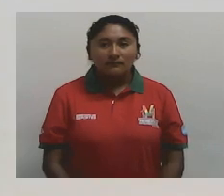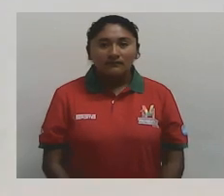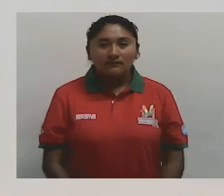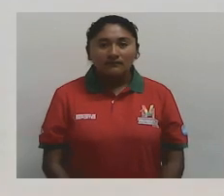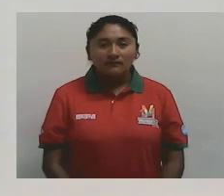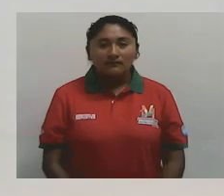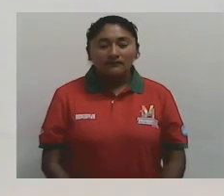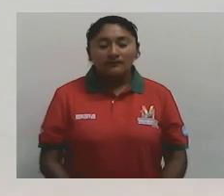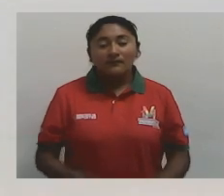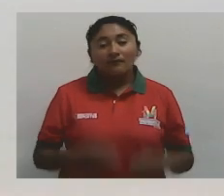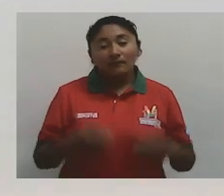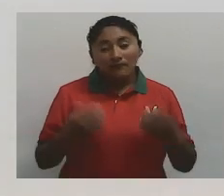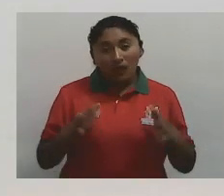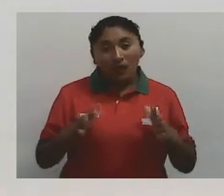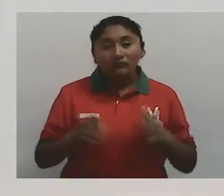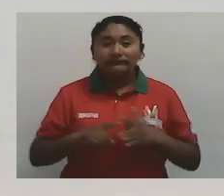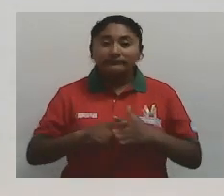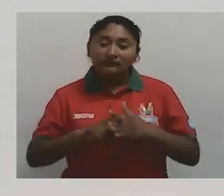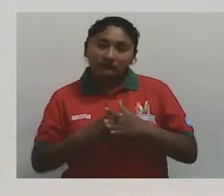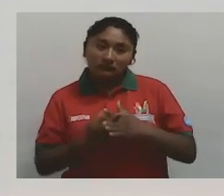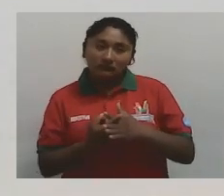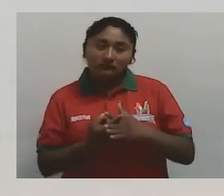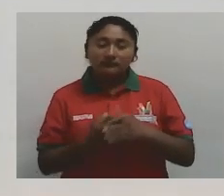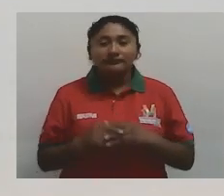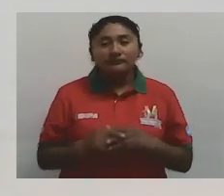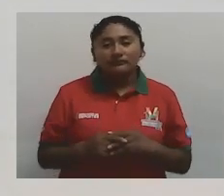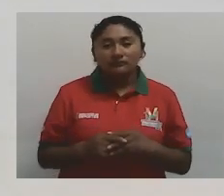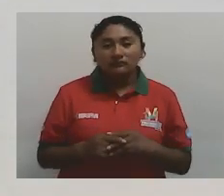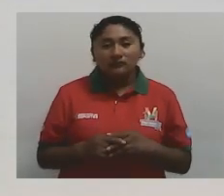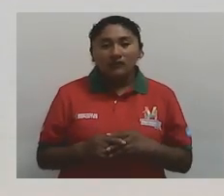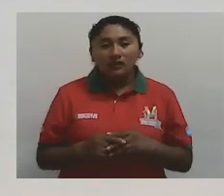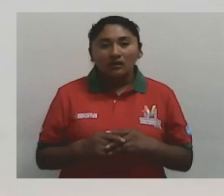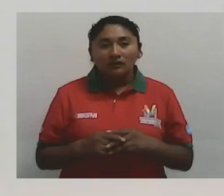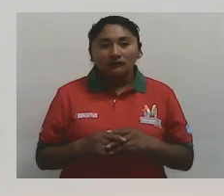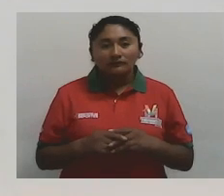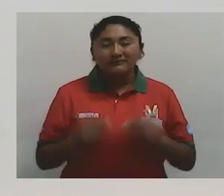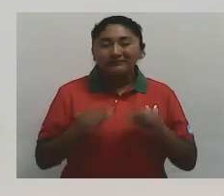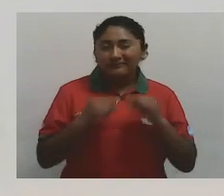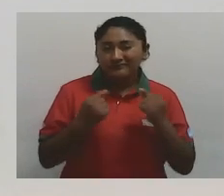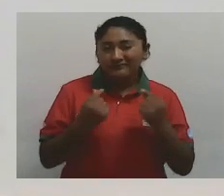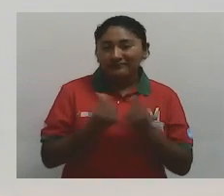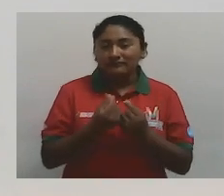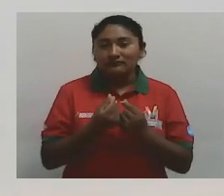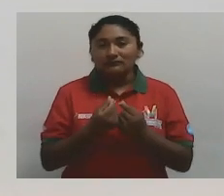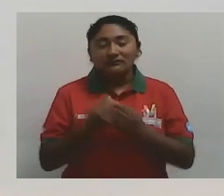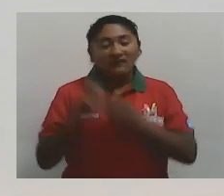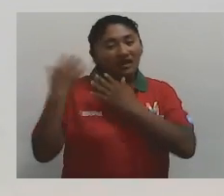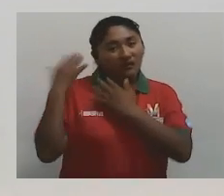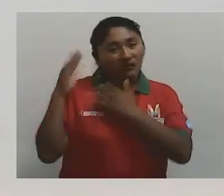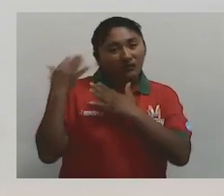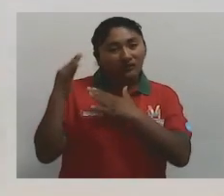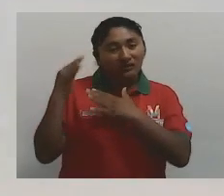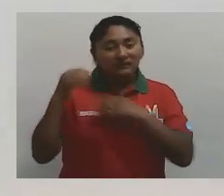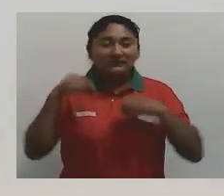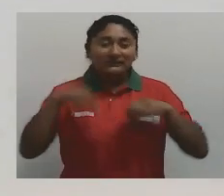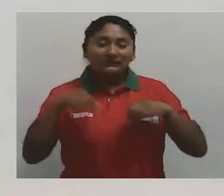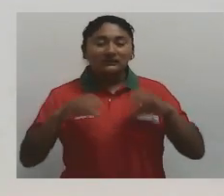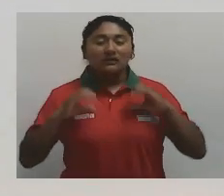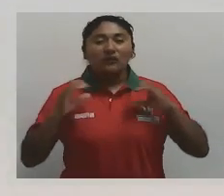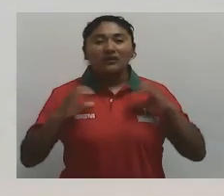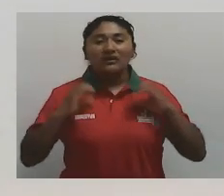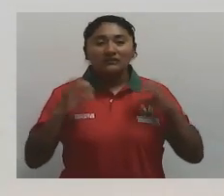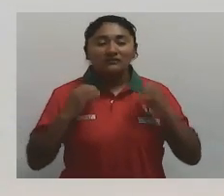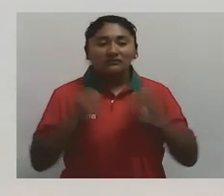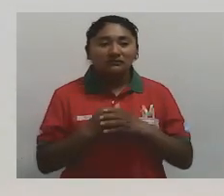Vamos a empezar con la ronda de expositores en esta conferencia e invitamos al licenciado Jaime